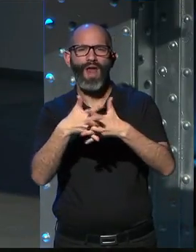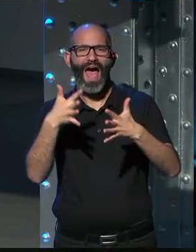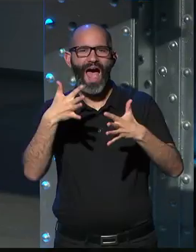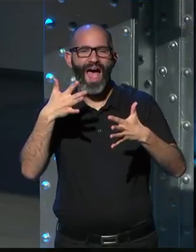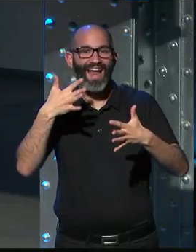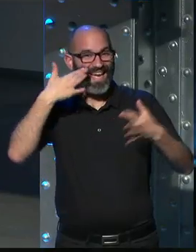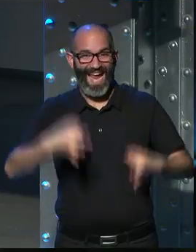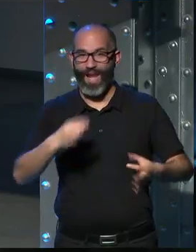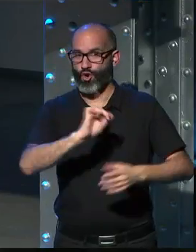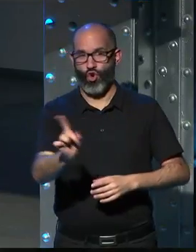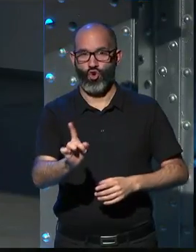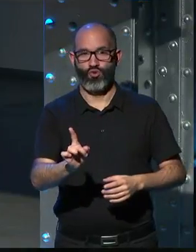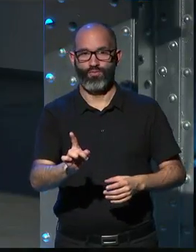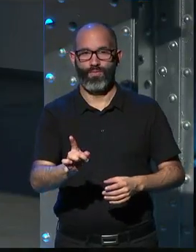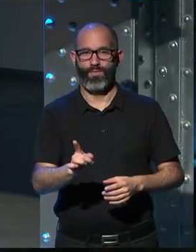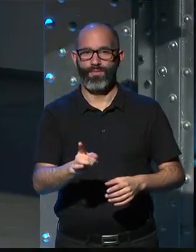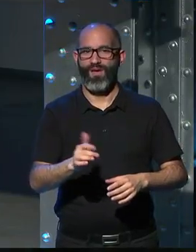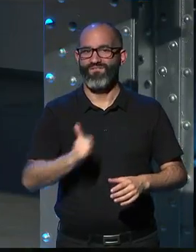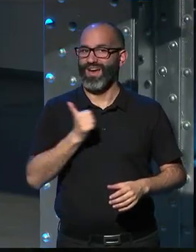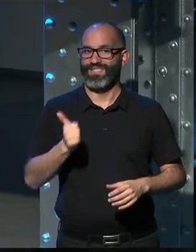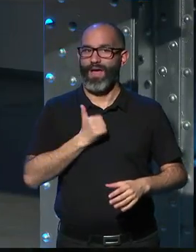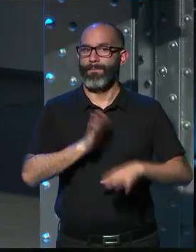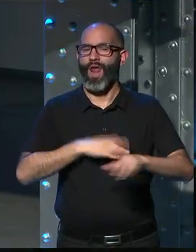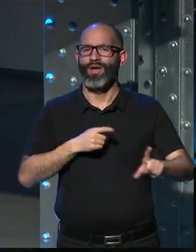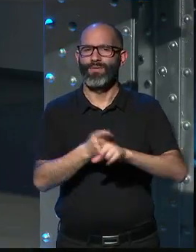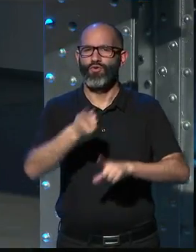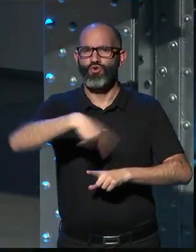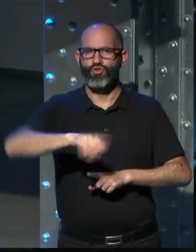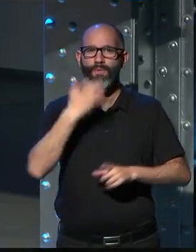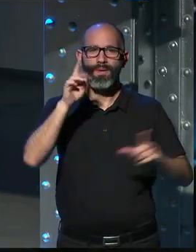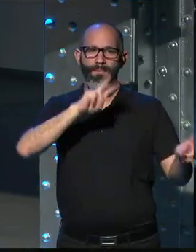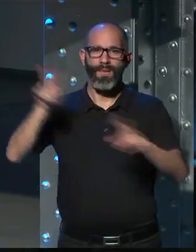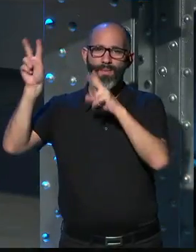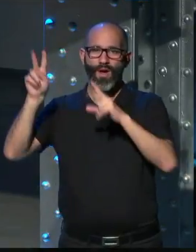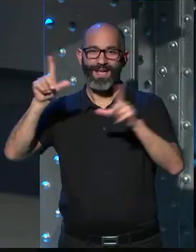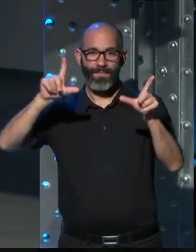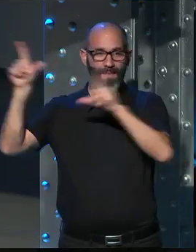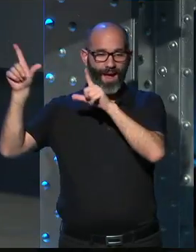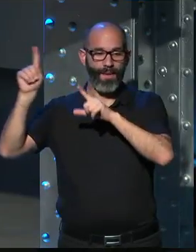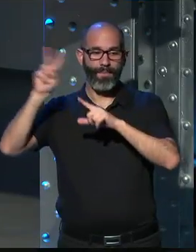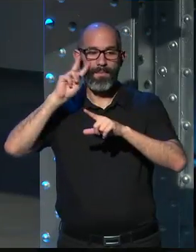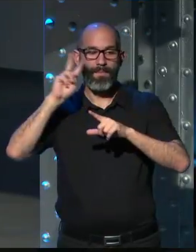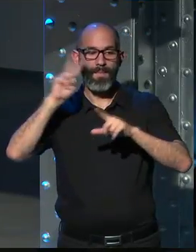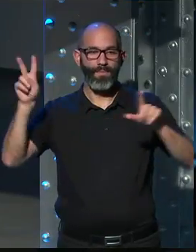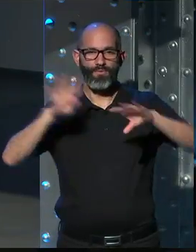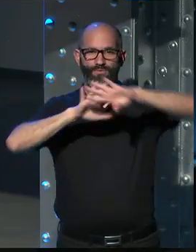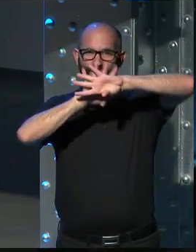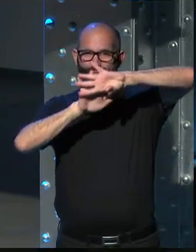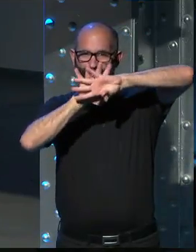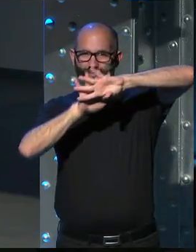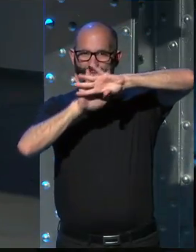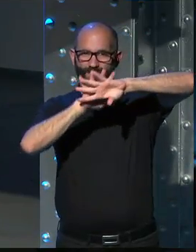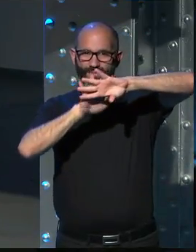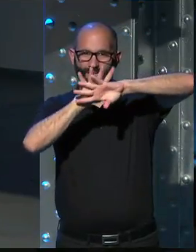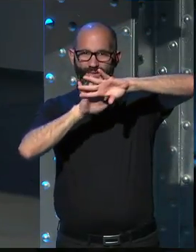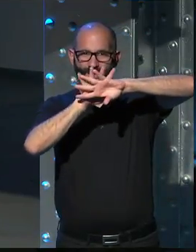artificial para simplificar nuestra percepción. Aquí vemos en esta imagen que tenemos una cuadrícula que aparece regular